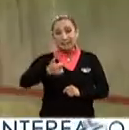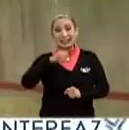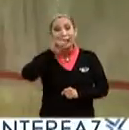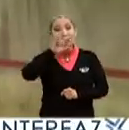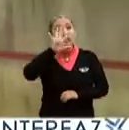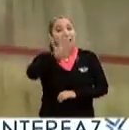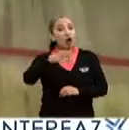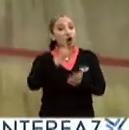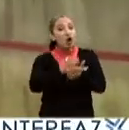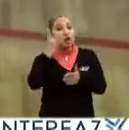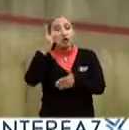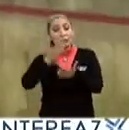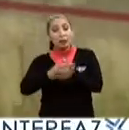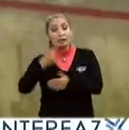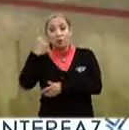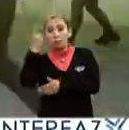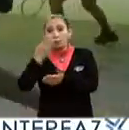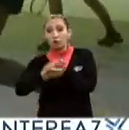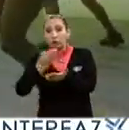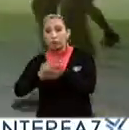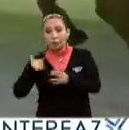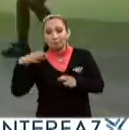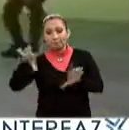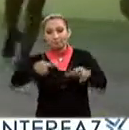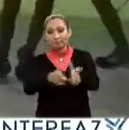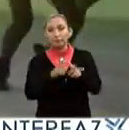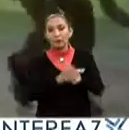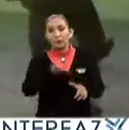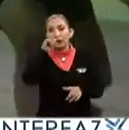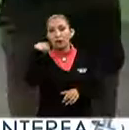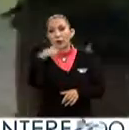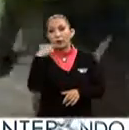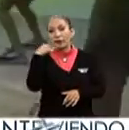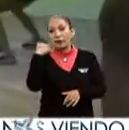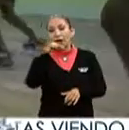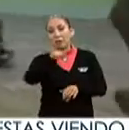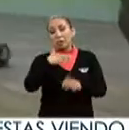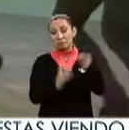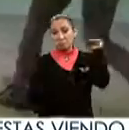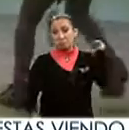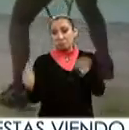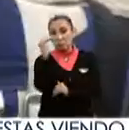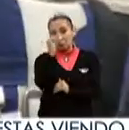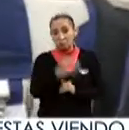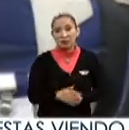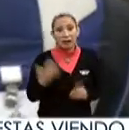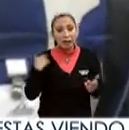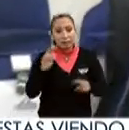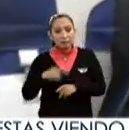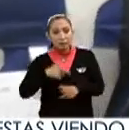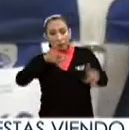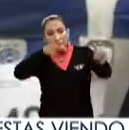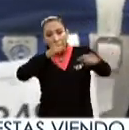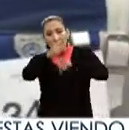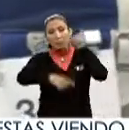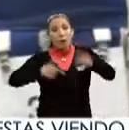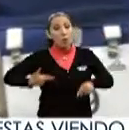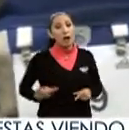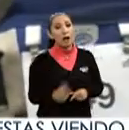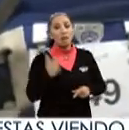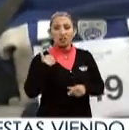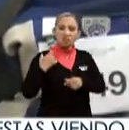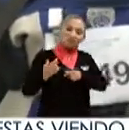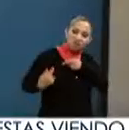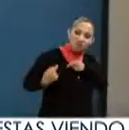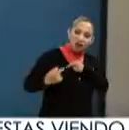total de 5 oros, 2 platas y un bronce, colocó al contingente occidental en la cima de esta disciplina. En el tiro deportivo, Guanajuato retó a